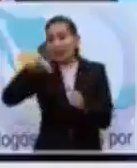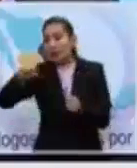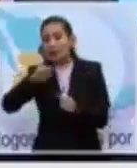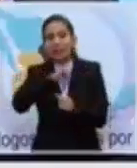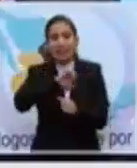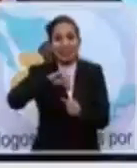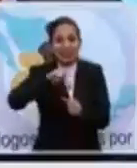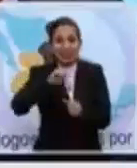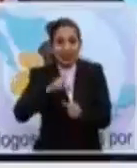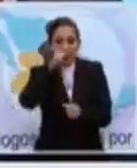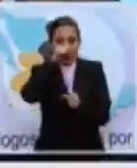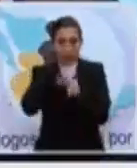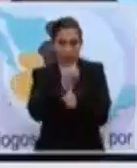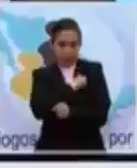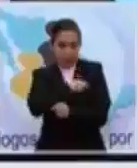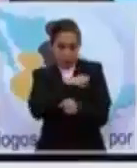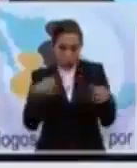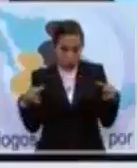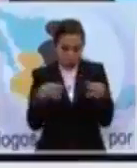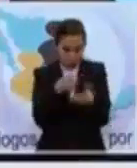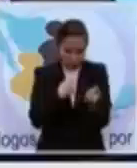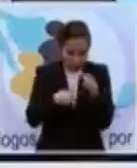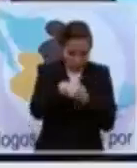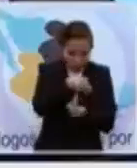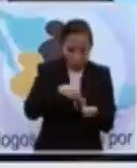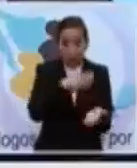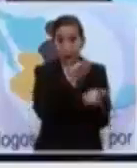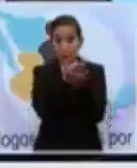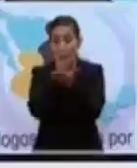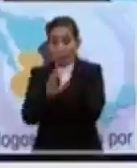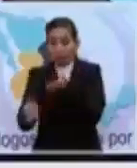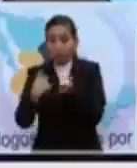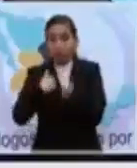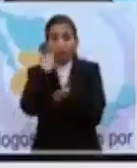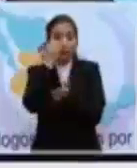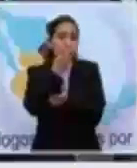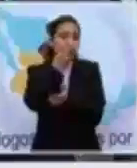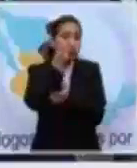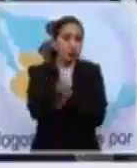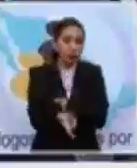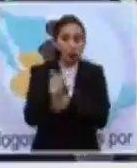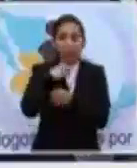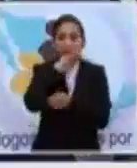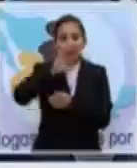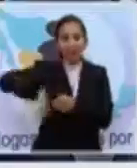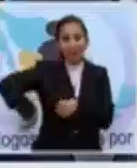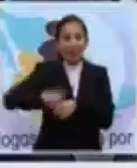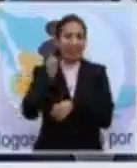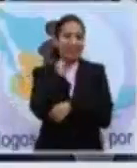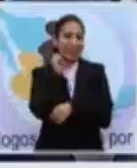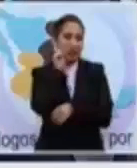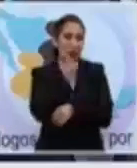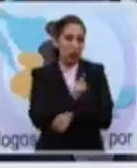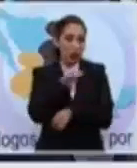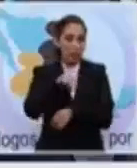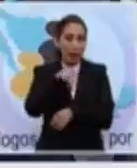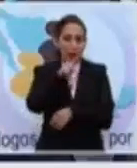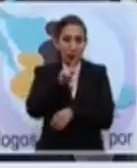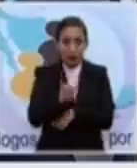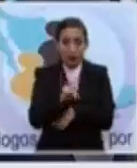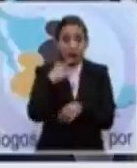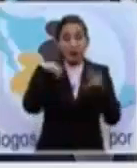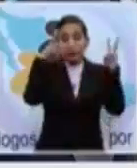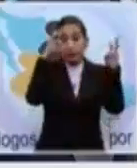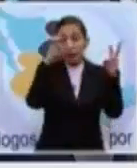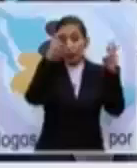ISSSTE y la Secretaría de Salud. Por otro lado, quiero comentar, como decía la senadora Maqui Ortiz, que actualmente en